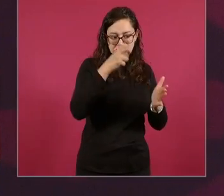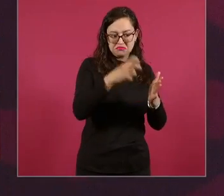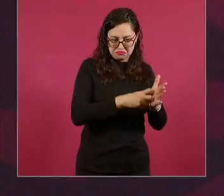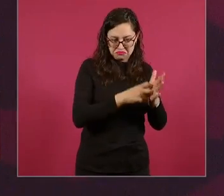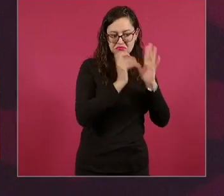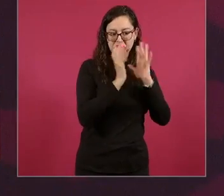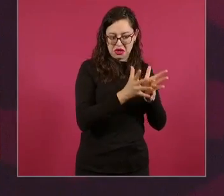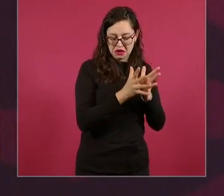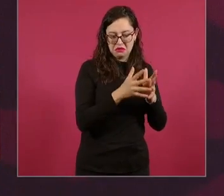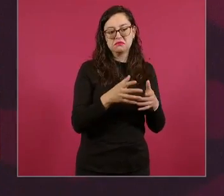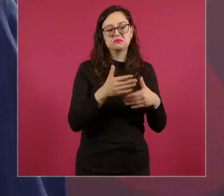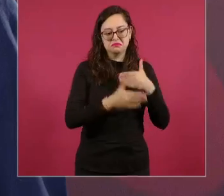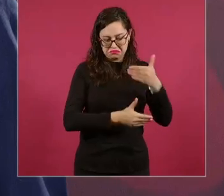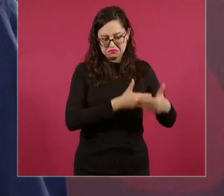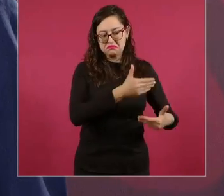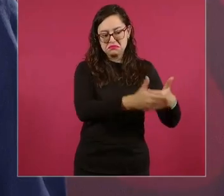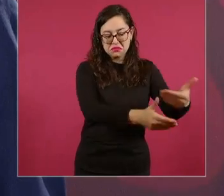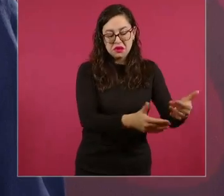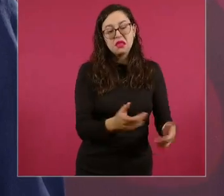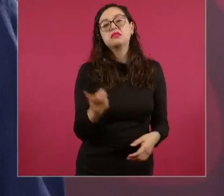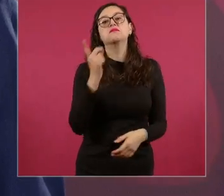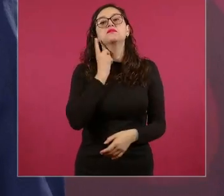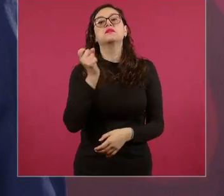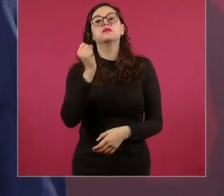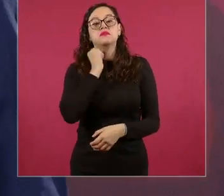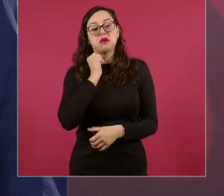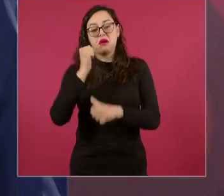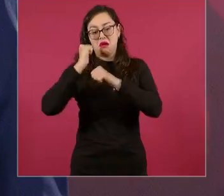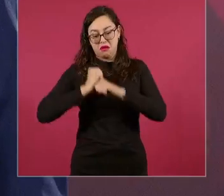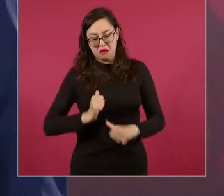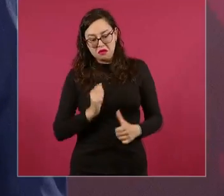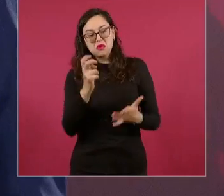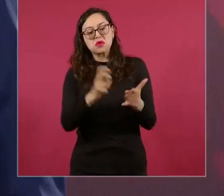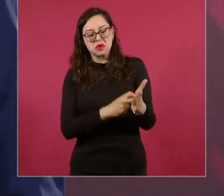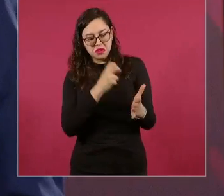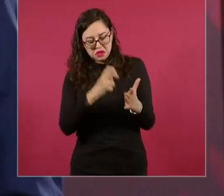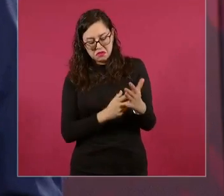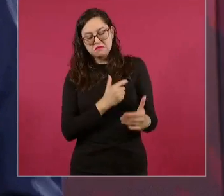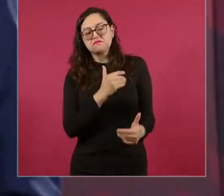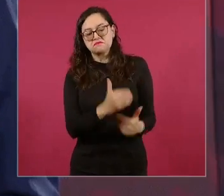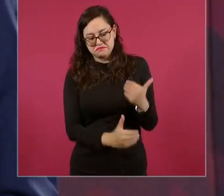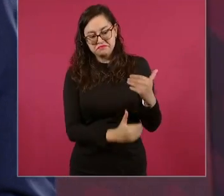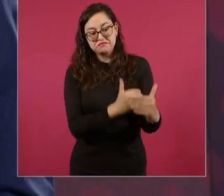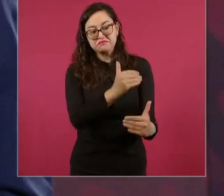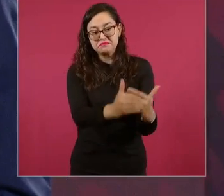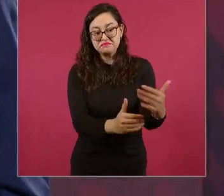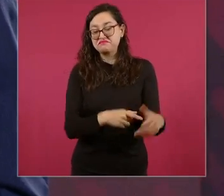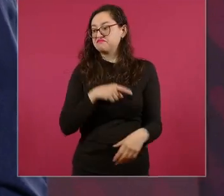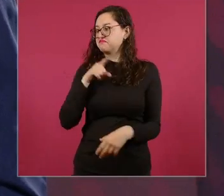Judicial, porque está mal.